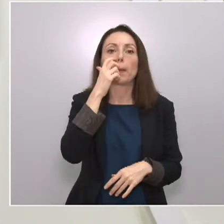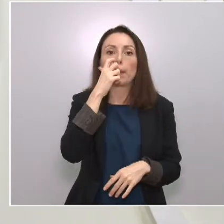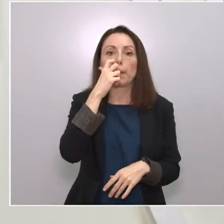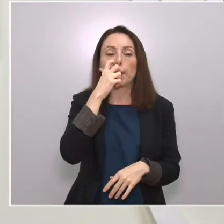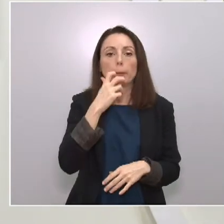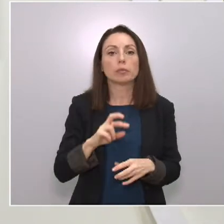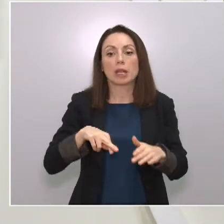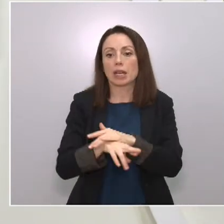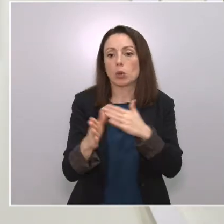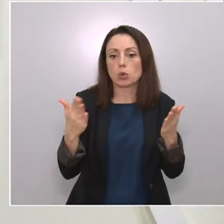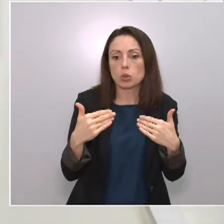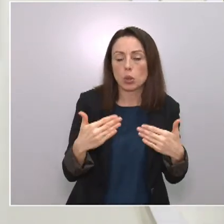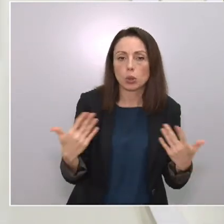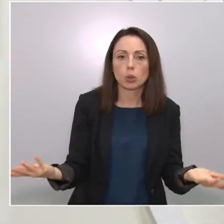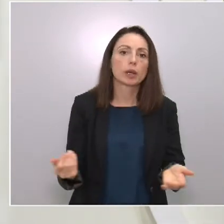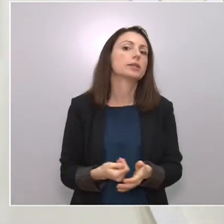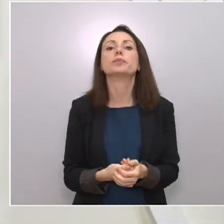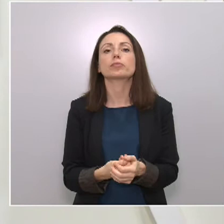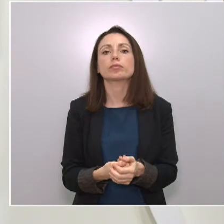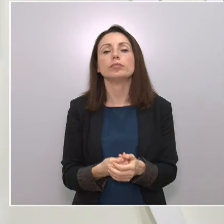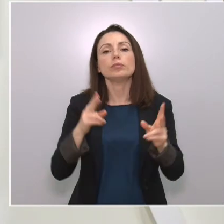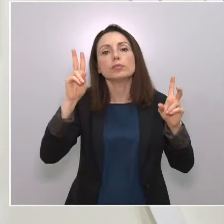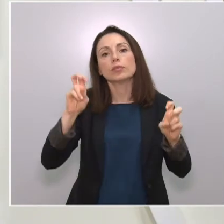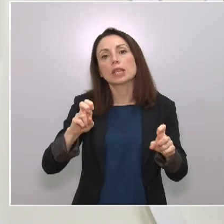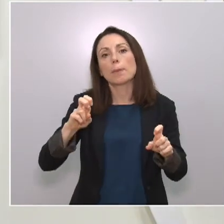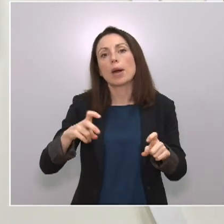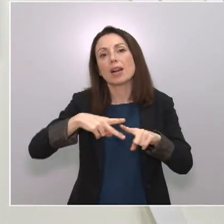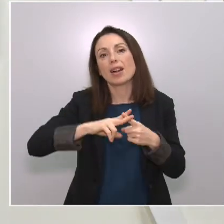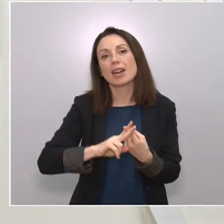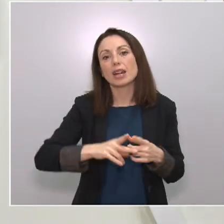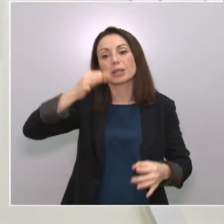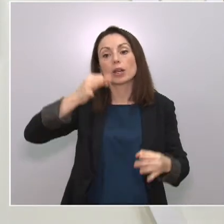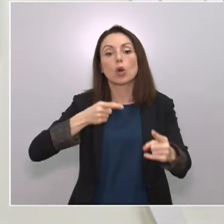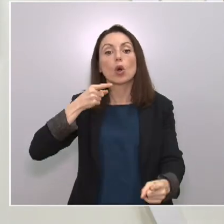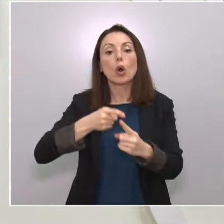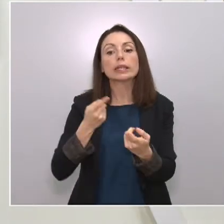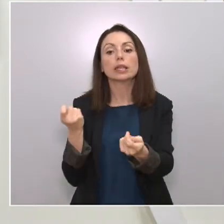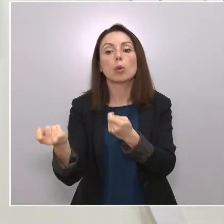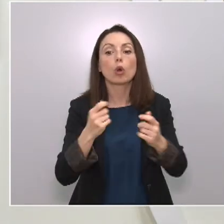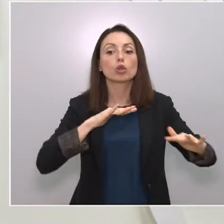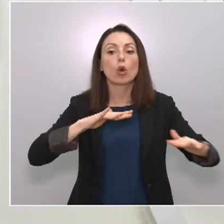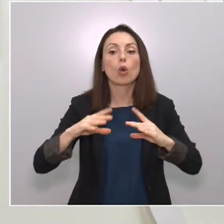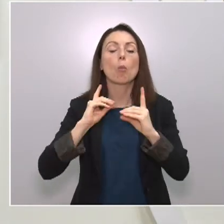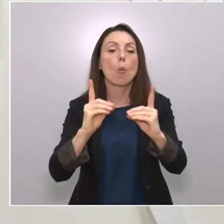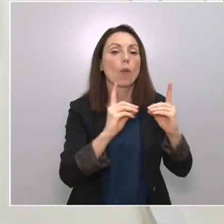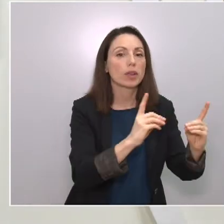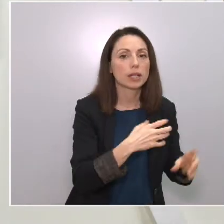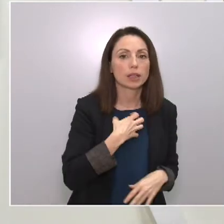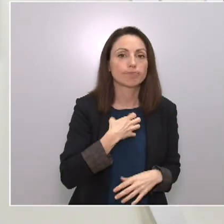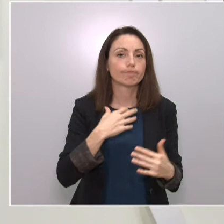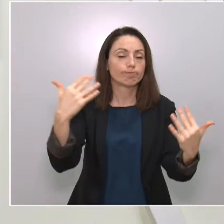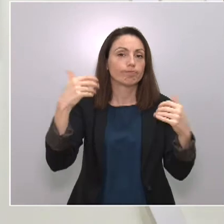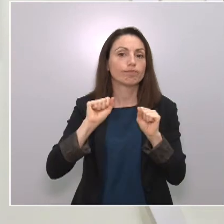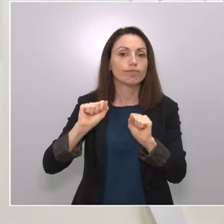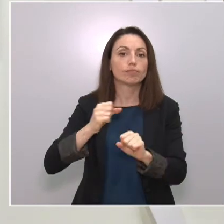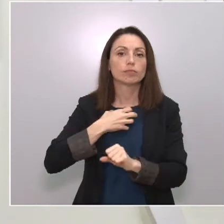tenemos medios, recursos, como digo, ni instrumentos jurídicos para poder controlar esa movilidad. Me